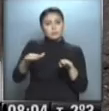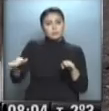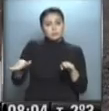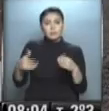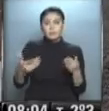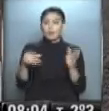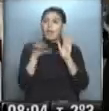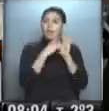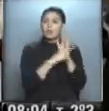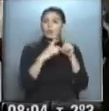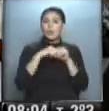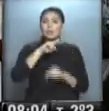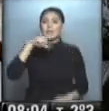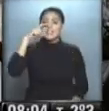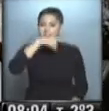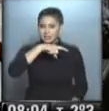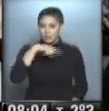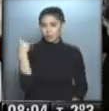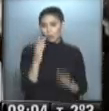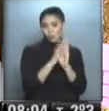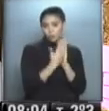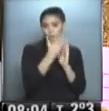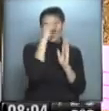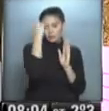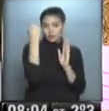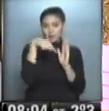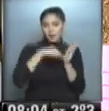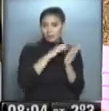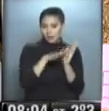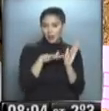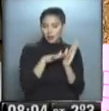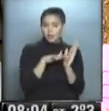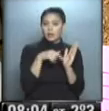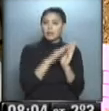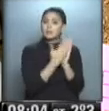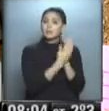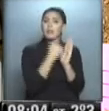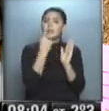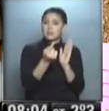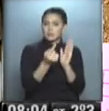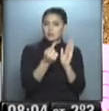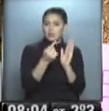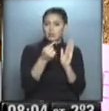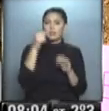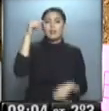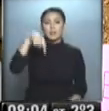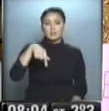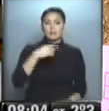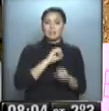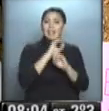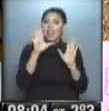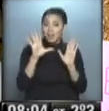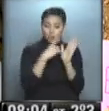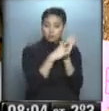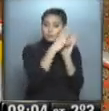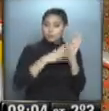contradice el artículo 27 de nuestra Constitución de la Ciudad de Buenos Aires, que la Constitución de la Ciudad de Buenos Aires